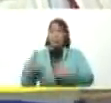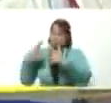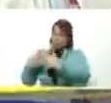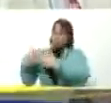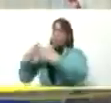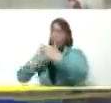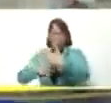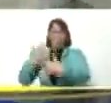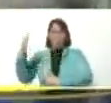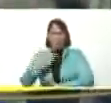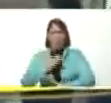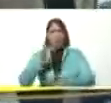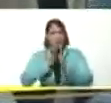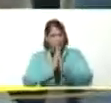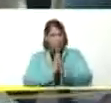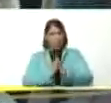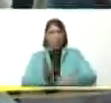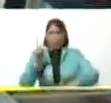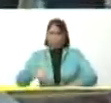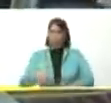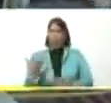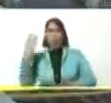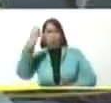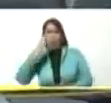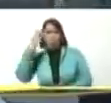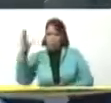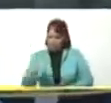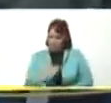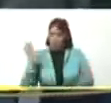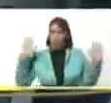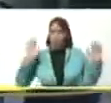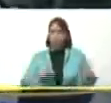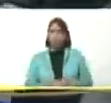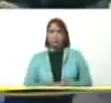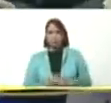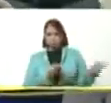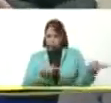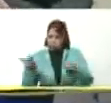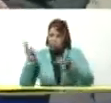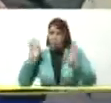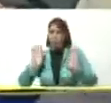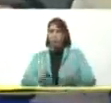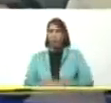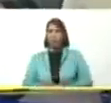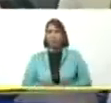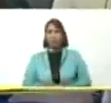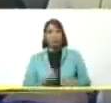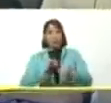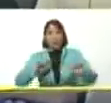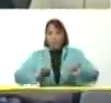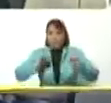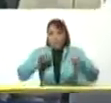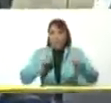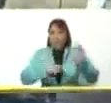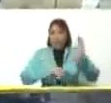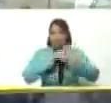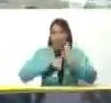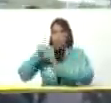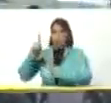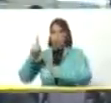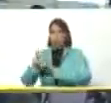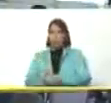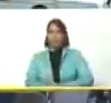Unidos, vengan, de Europa, vengan. Y ya comienza a desarrollarse